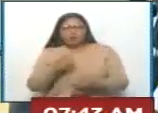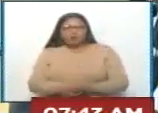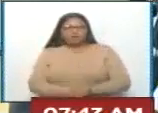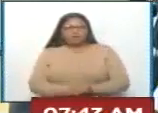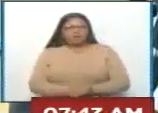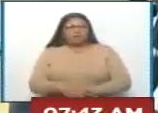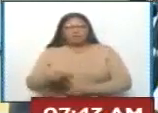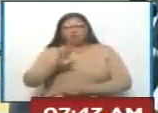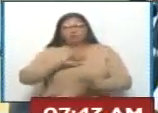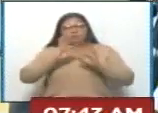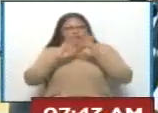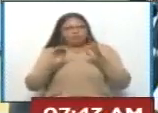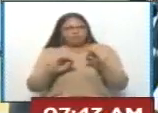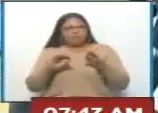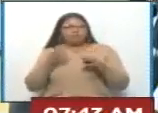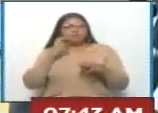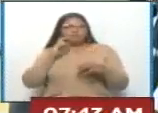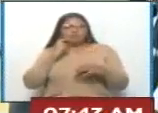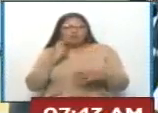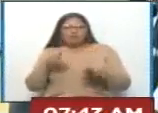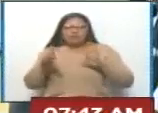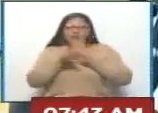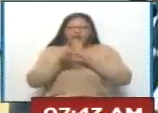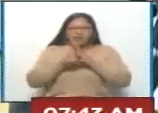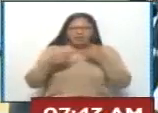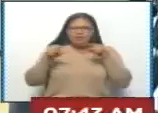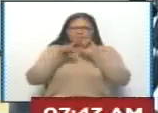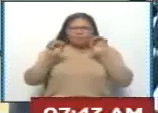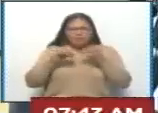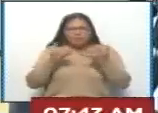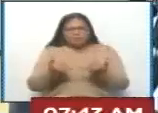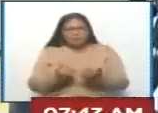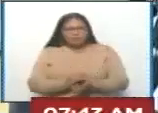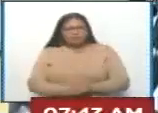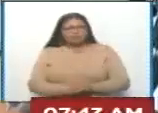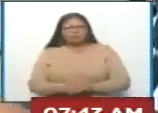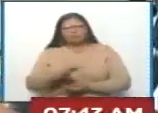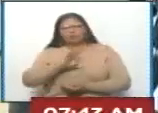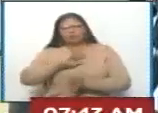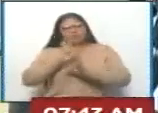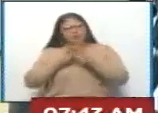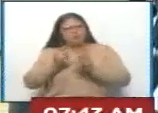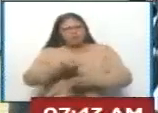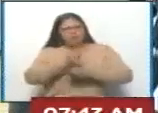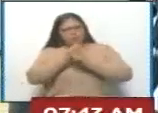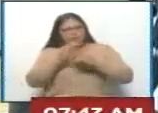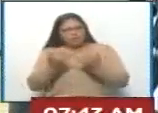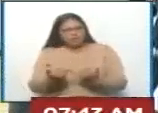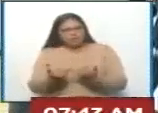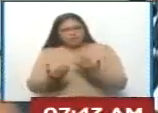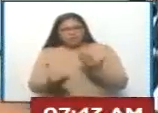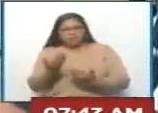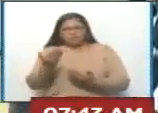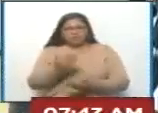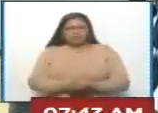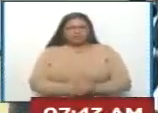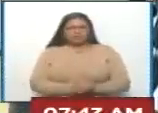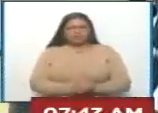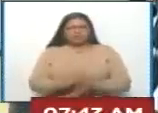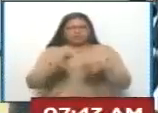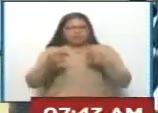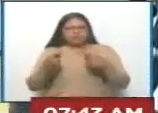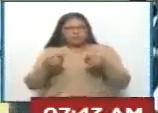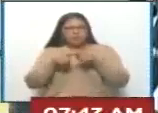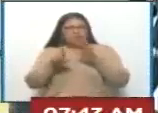cacao, industrializar el cacao, la ley. Lo mismo para la pesca, sector muy importante. Reformular esa ley